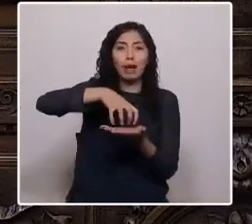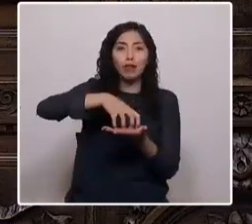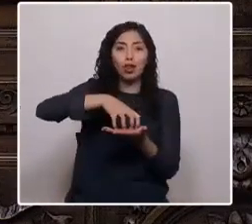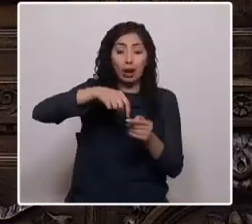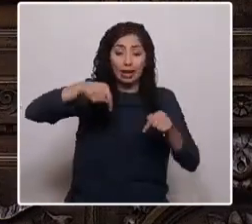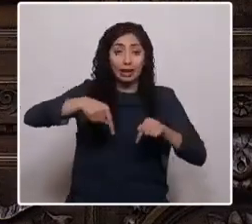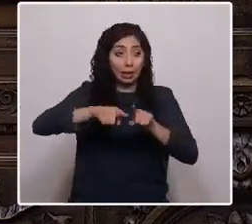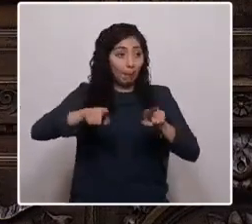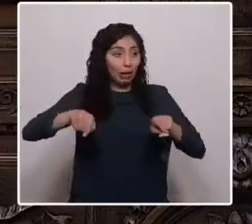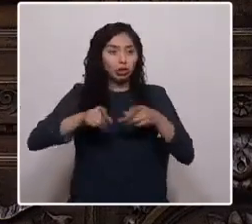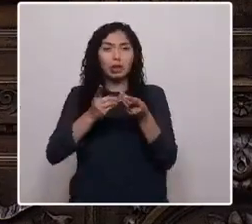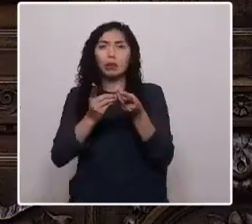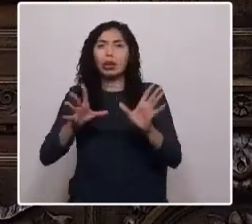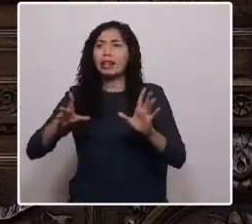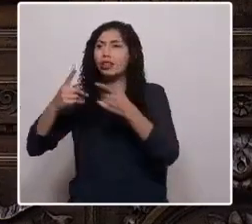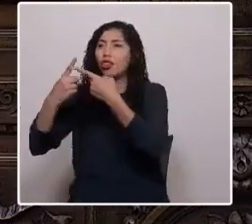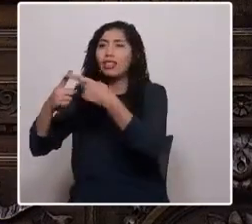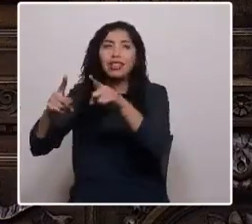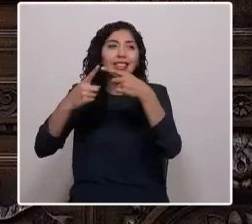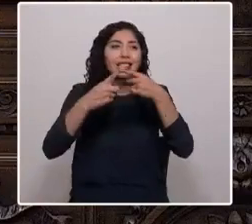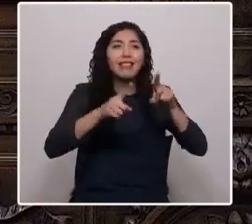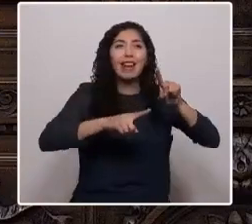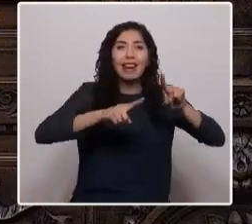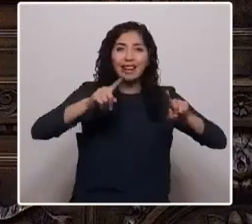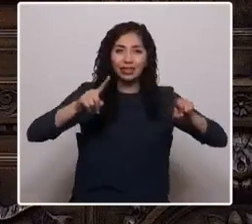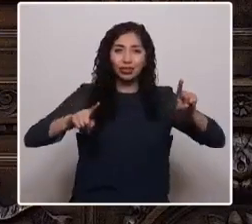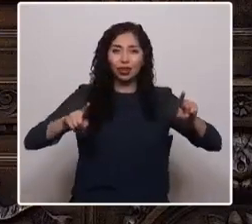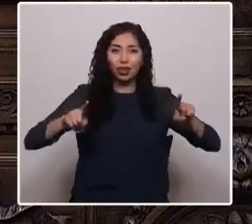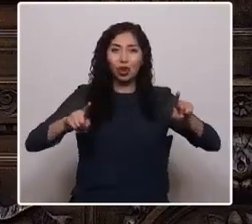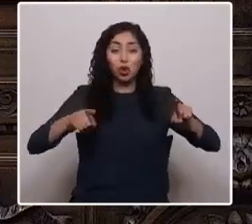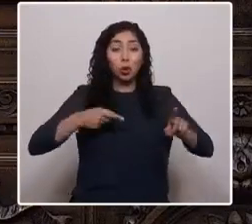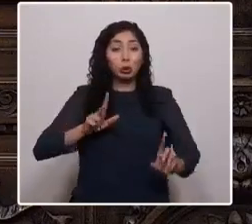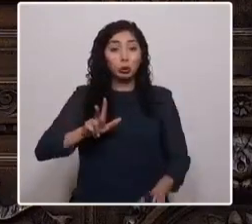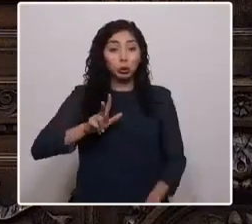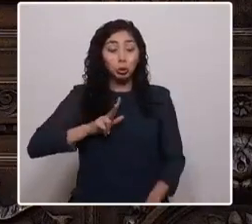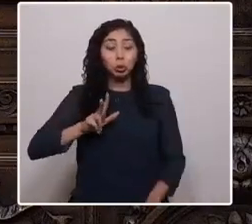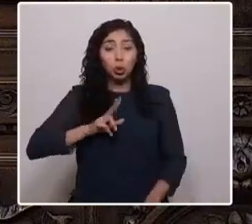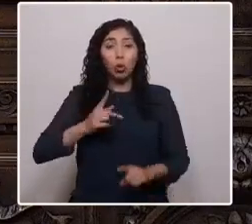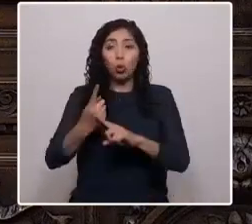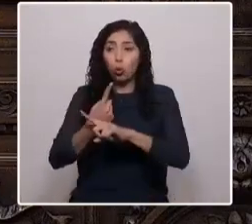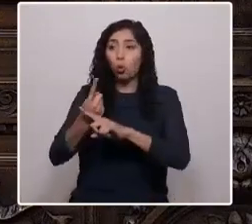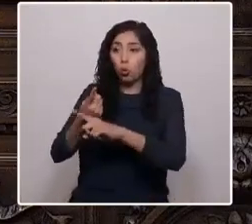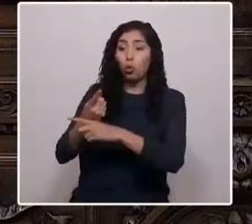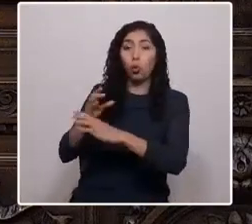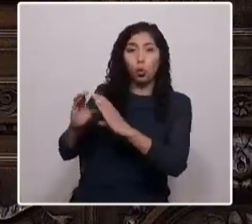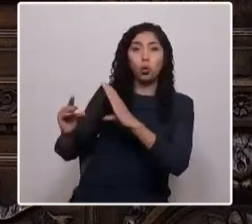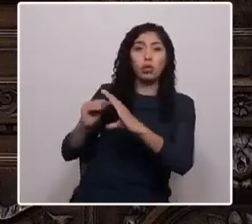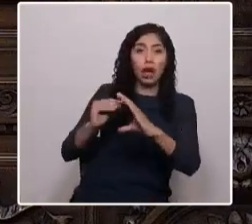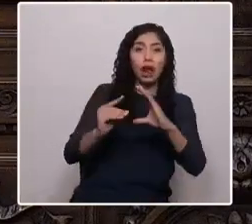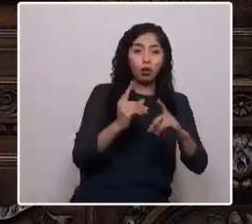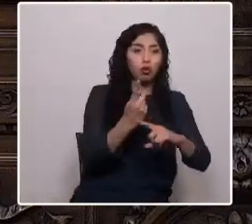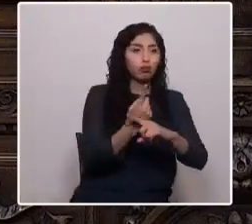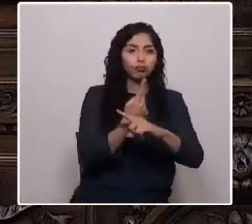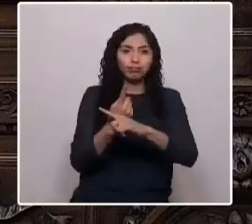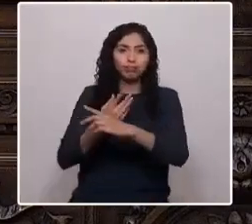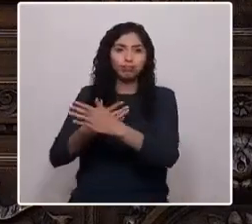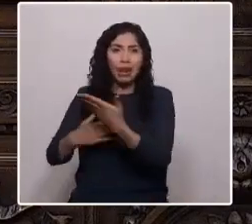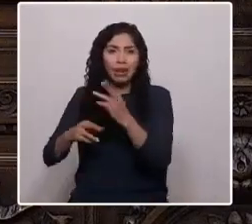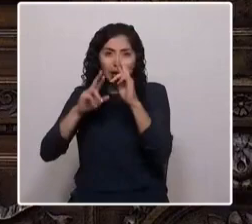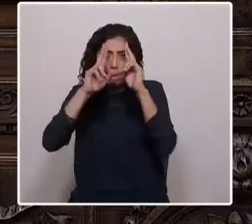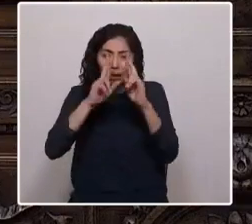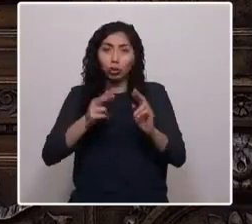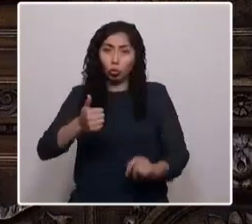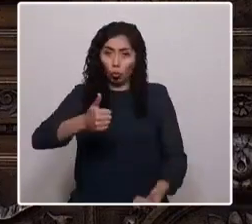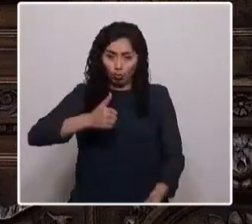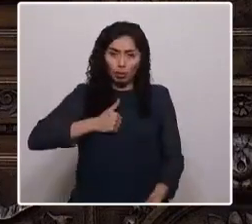y diverso por la vía diplomática por el diálogo el respeto cumpliendo con nuestra palabra empeñada